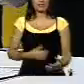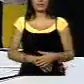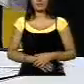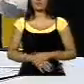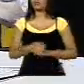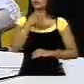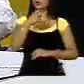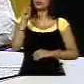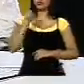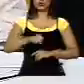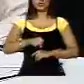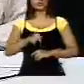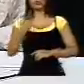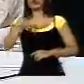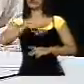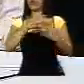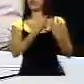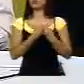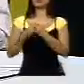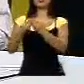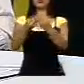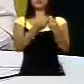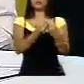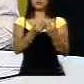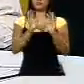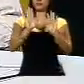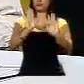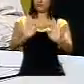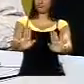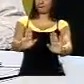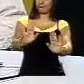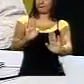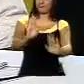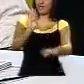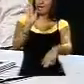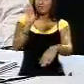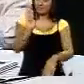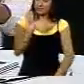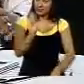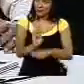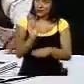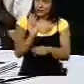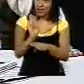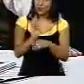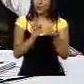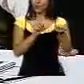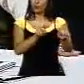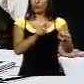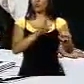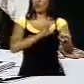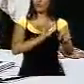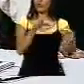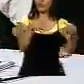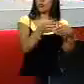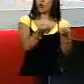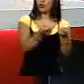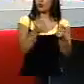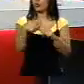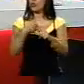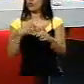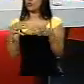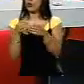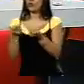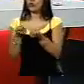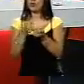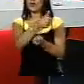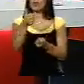unitaria, única, nosotros vamos juntos, pero epa, cuidado, la mía es la mía, la tuya es la tuya. Ahora... Ahora,